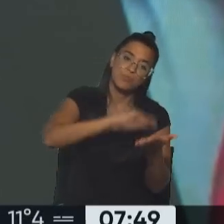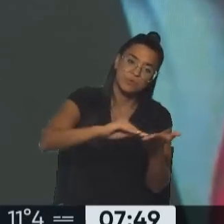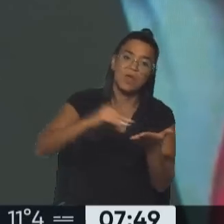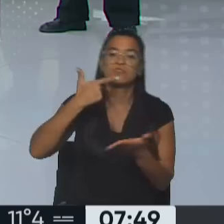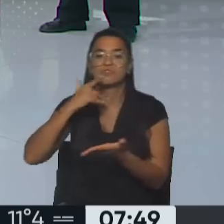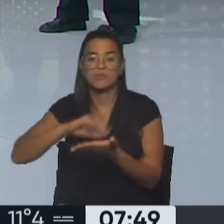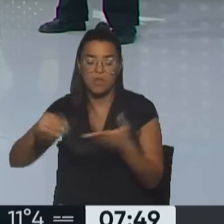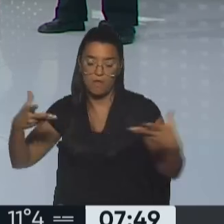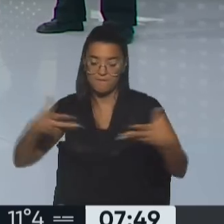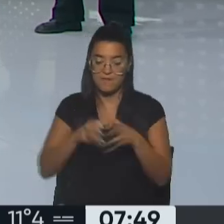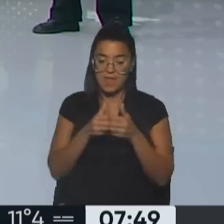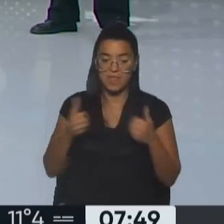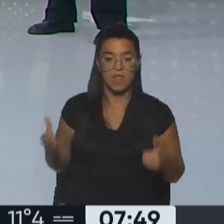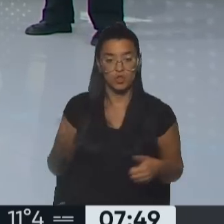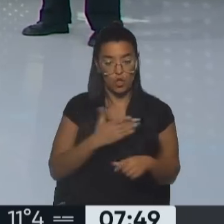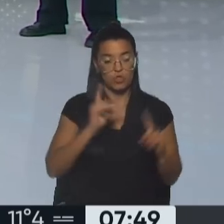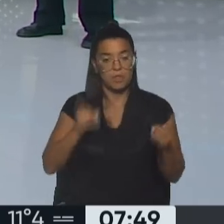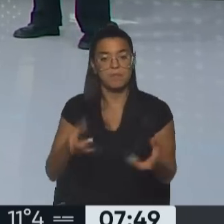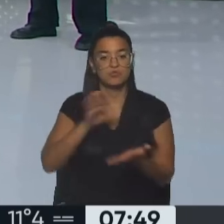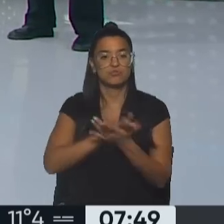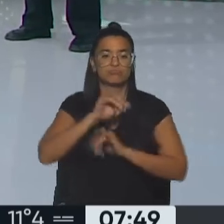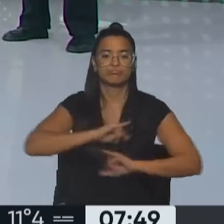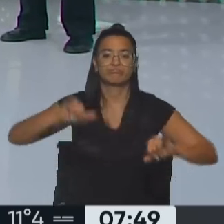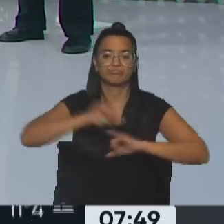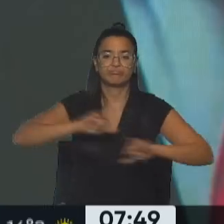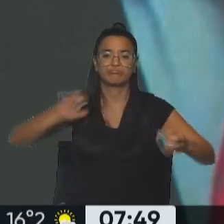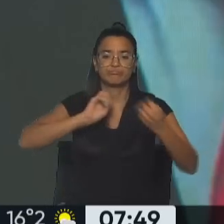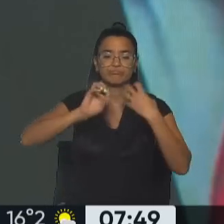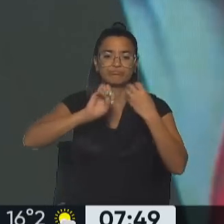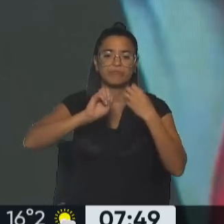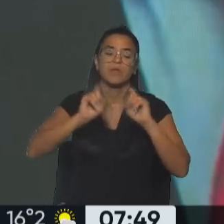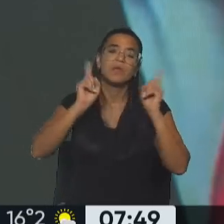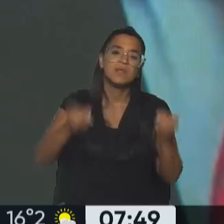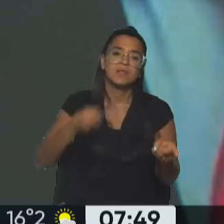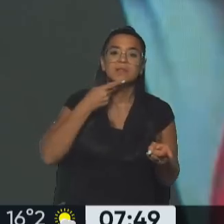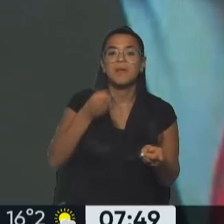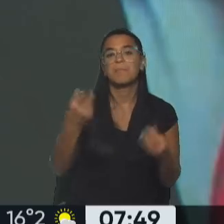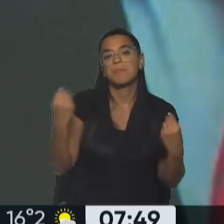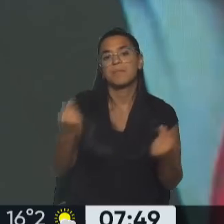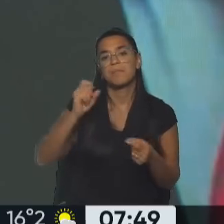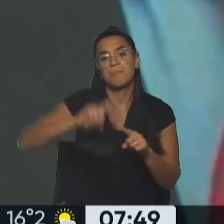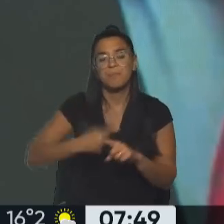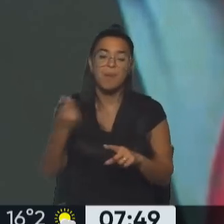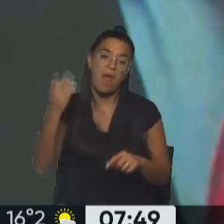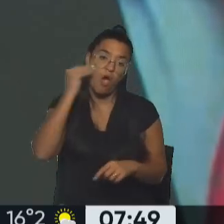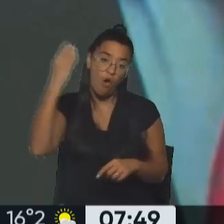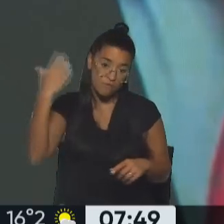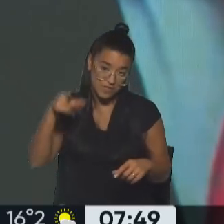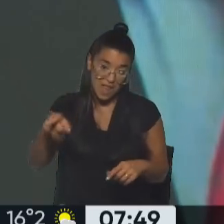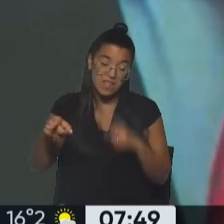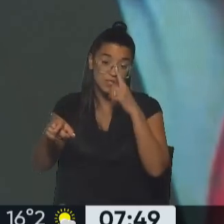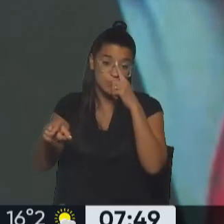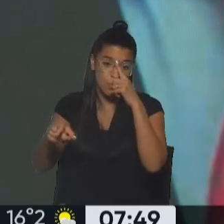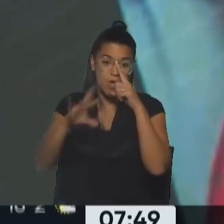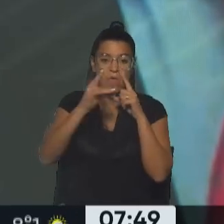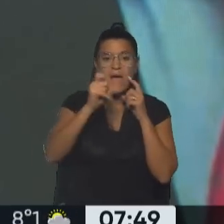senadores del Frente de Todos a propósito de la difusión de estos chats y de lo que políticamente implica para el oficialismo.